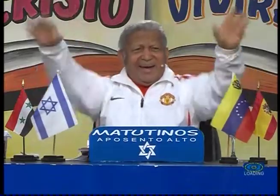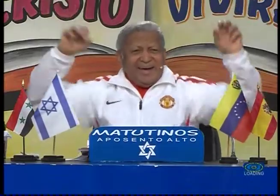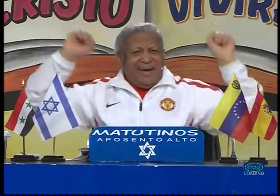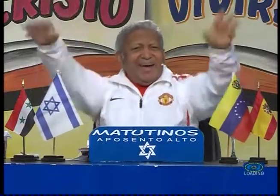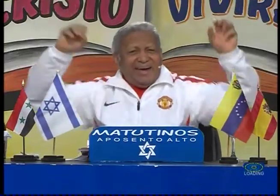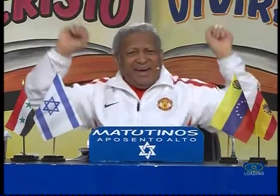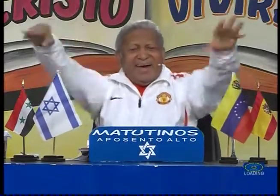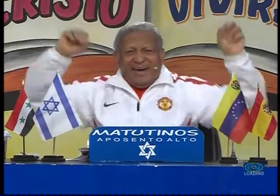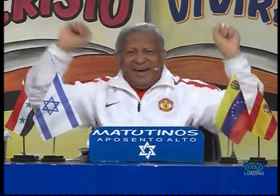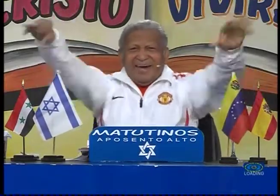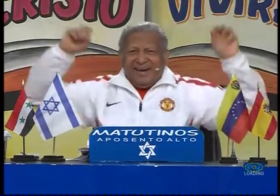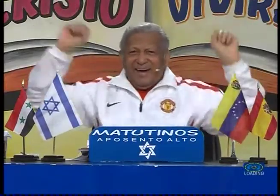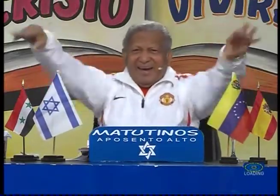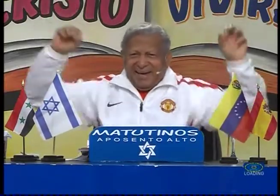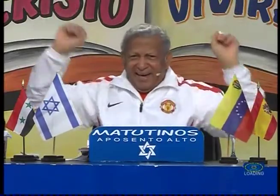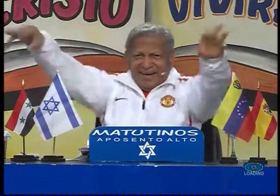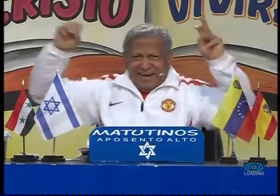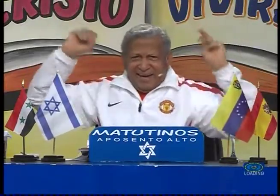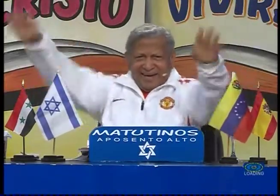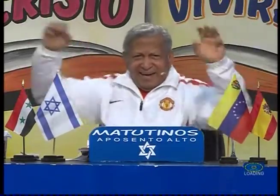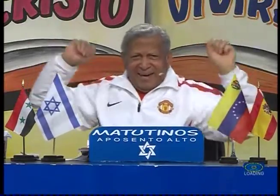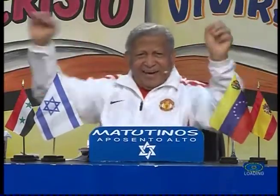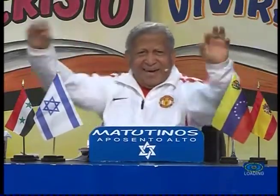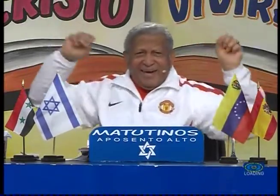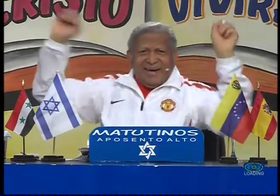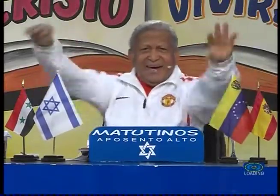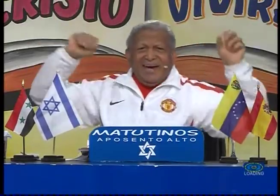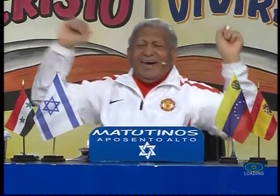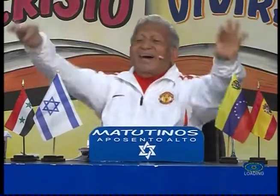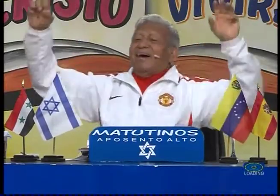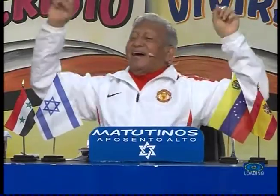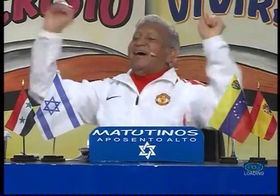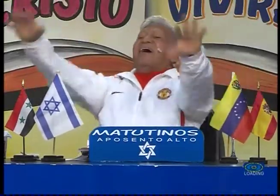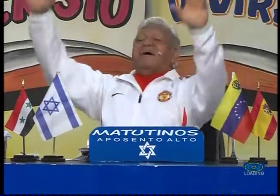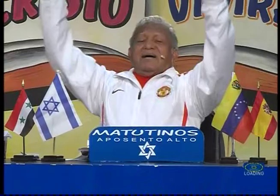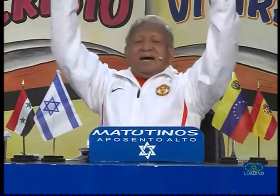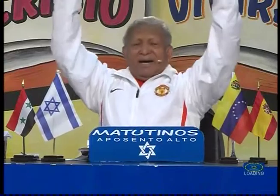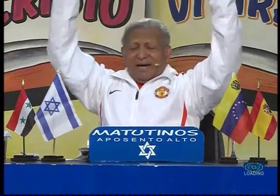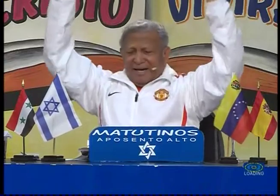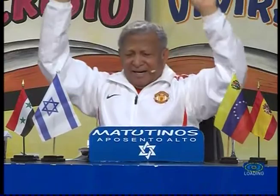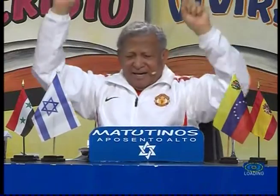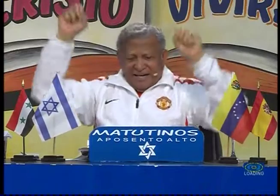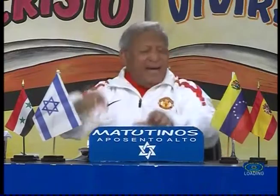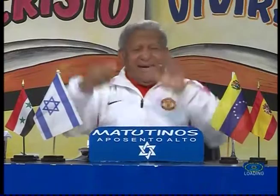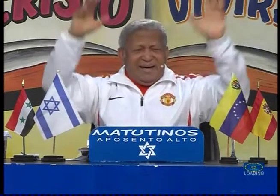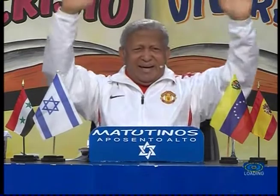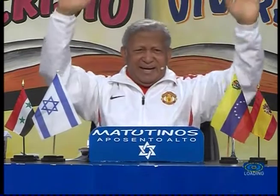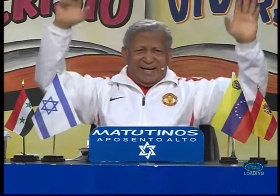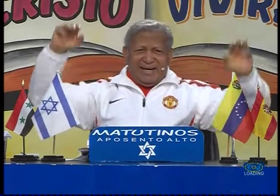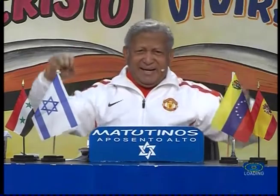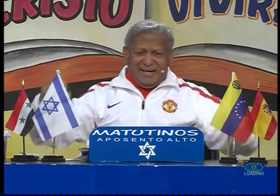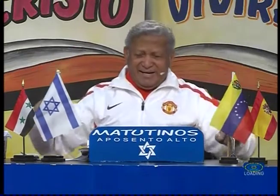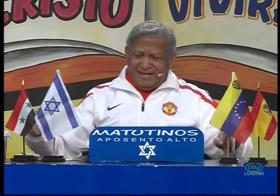gloria a Dios, gloria a Dios, gloria a Dios, gloria a Dios, gloria a Dios, gloria a Dios, gloria a Dios, gloria a Dios.